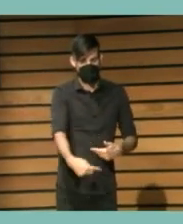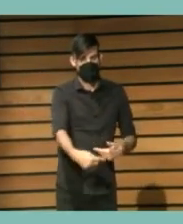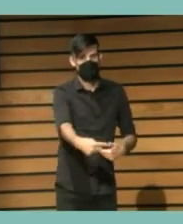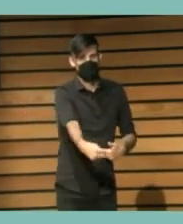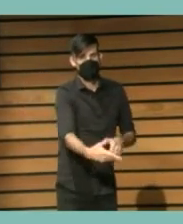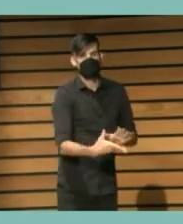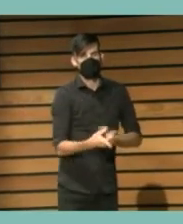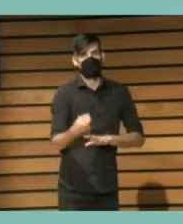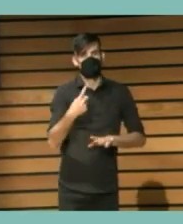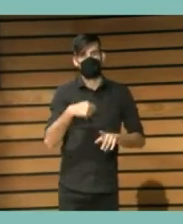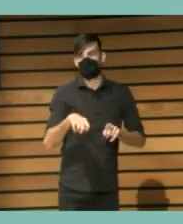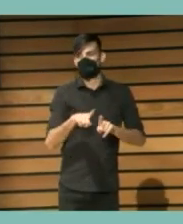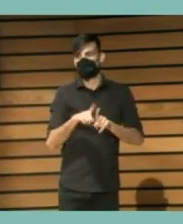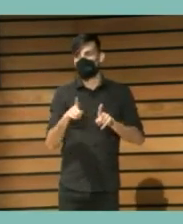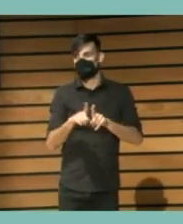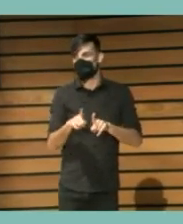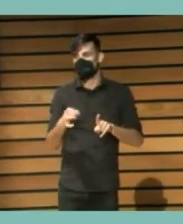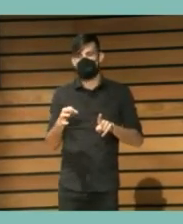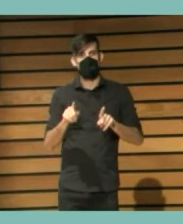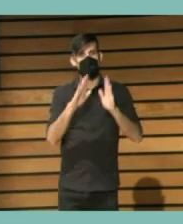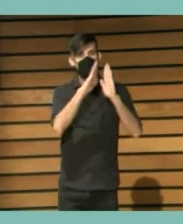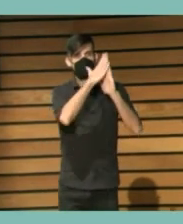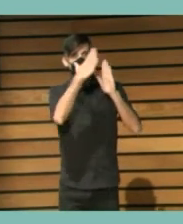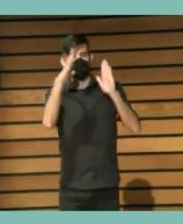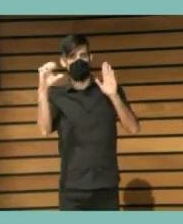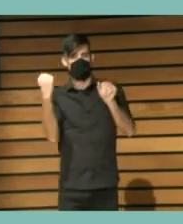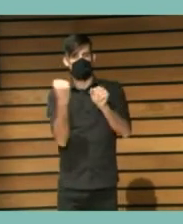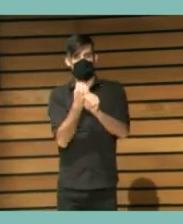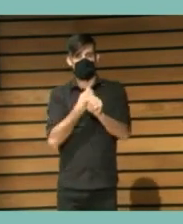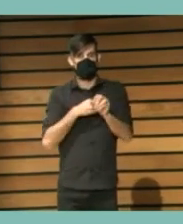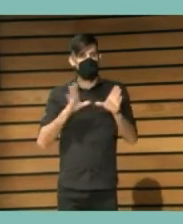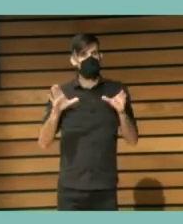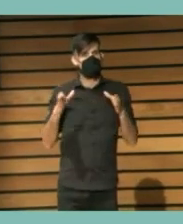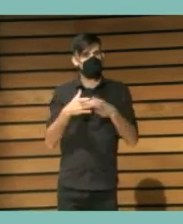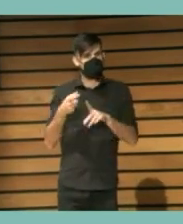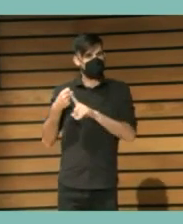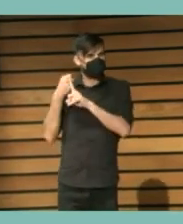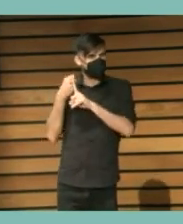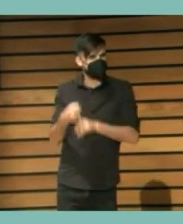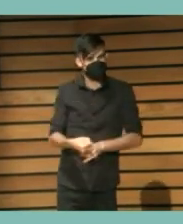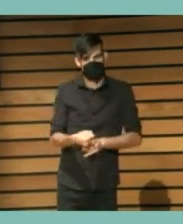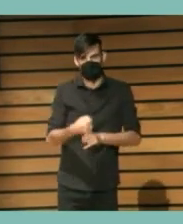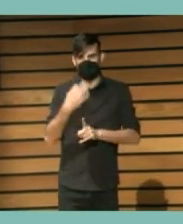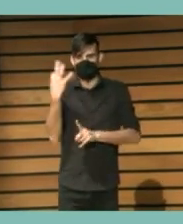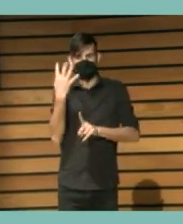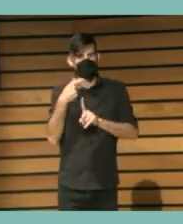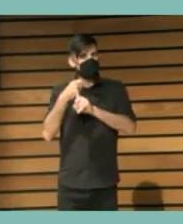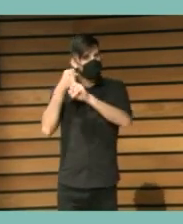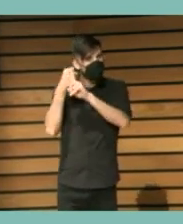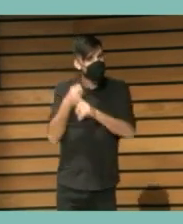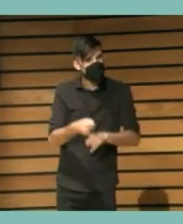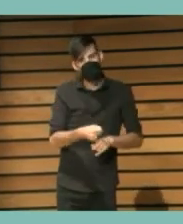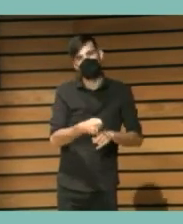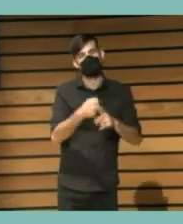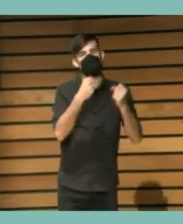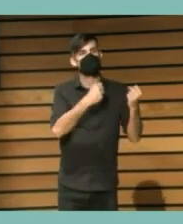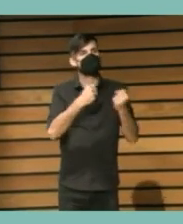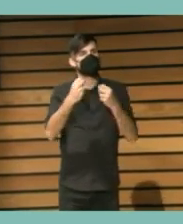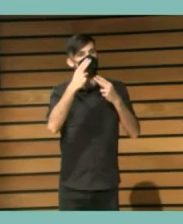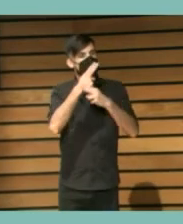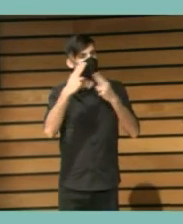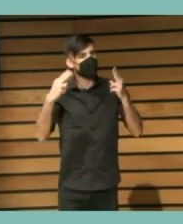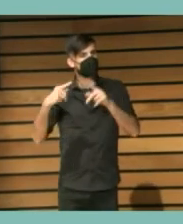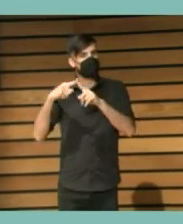debemos de los bibliotecarios ser un grupo de presión en ese sentido. O sea, presionar a la administración para que eso